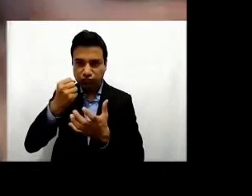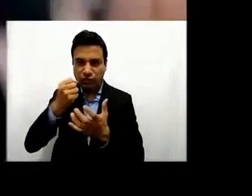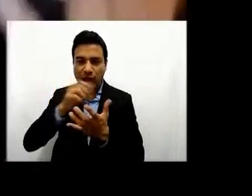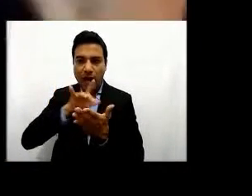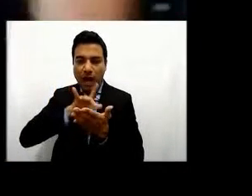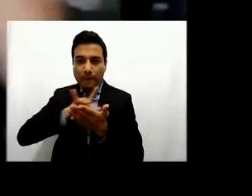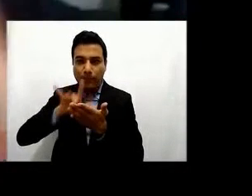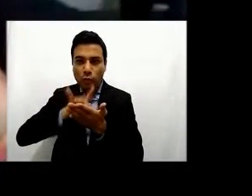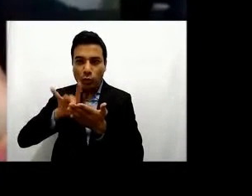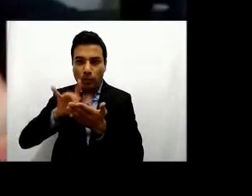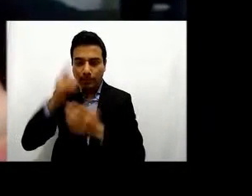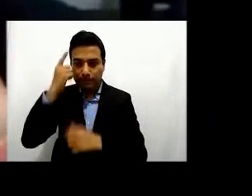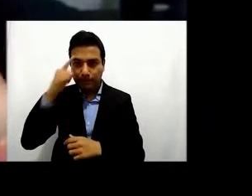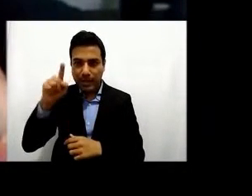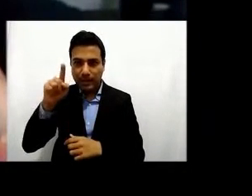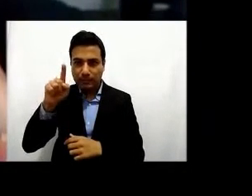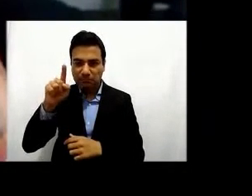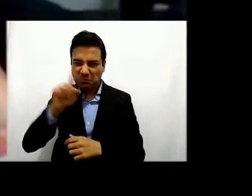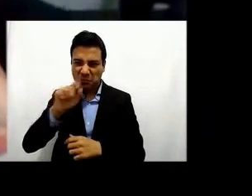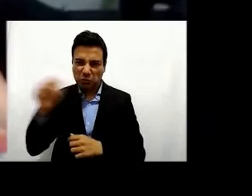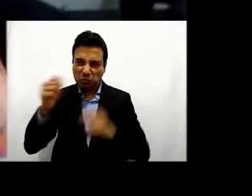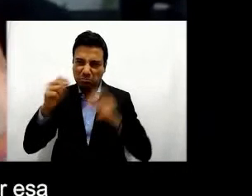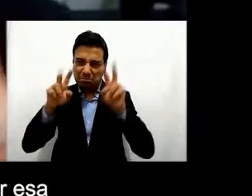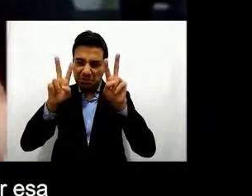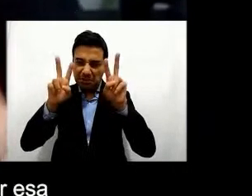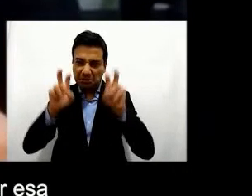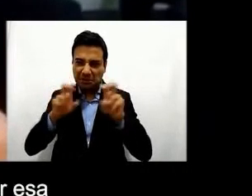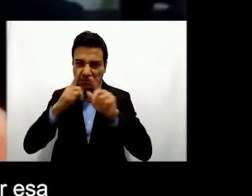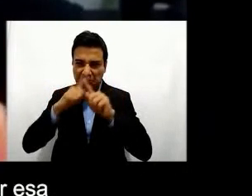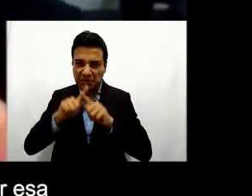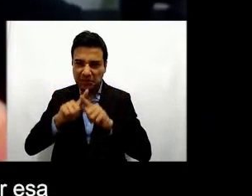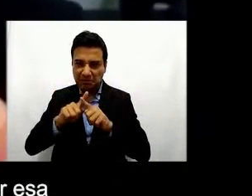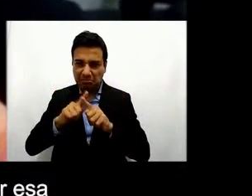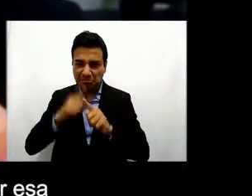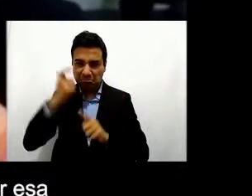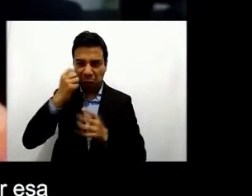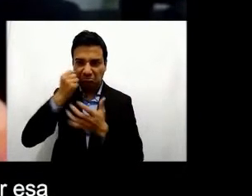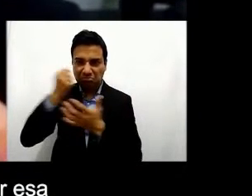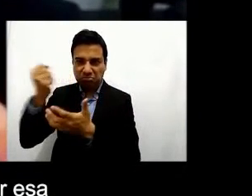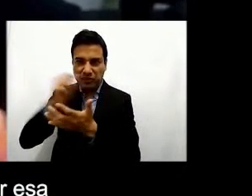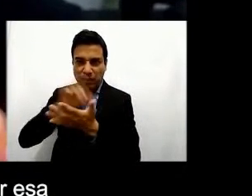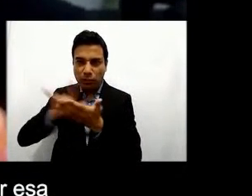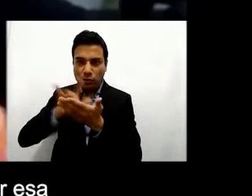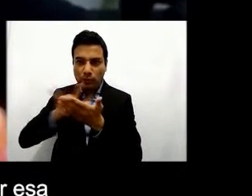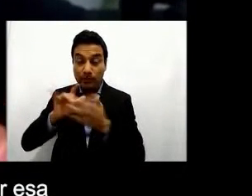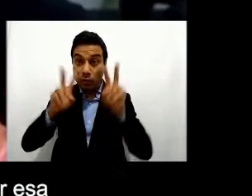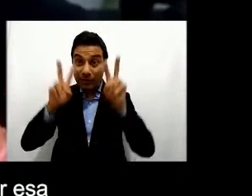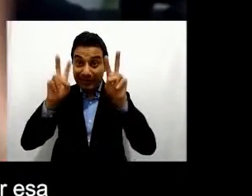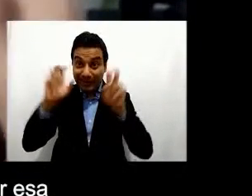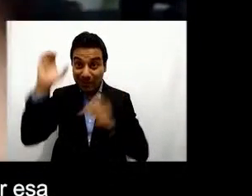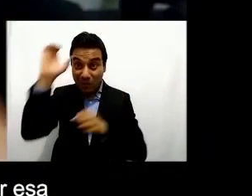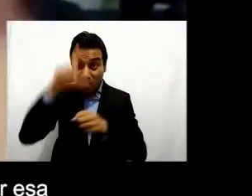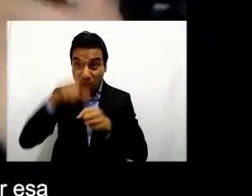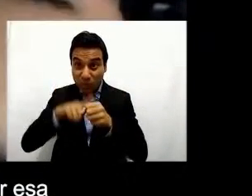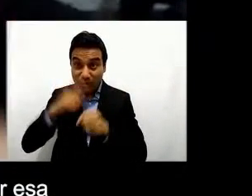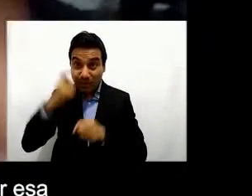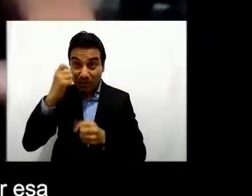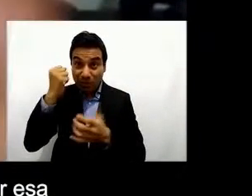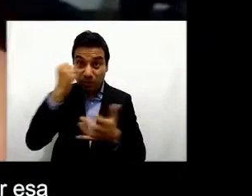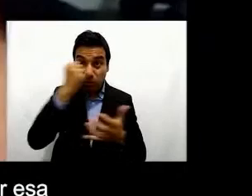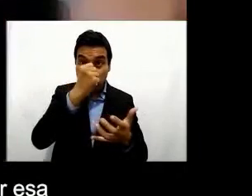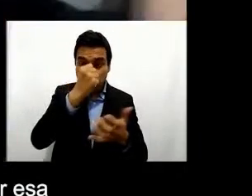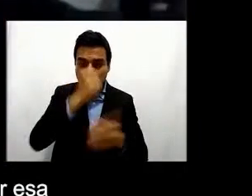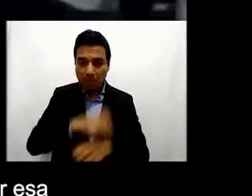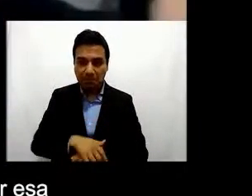y la motorización de algunos otros sectores, el sector cultural atravesó por lo que parecía ser esa